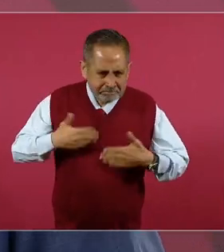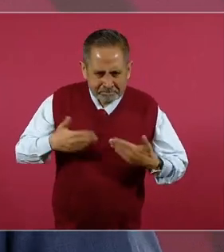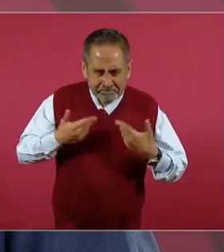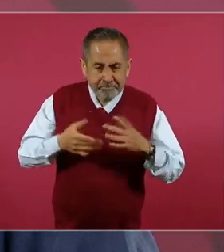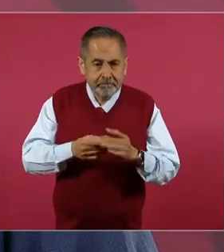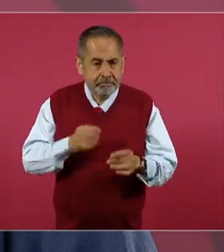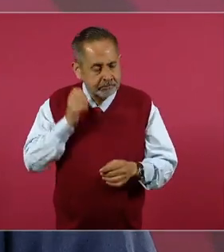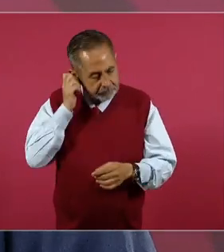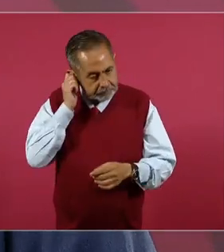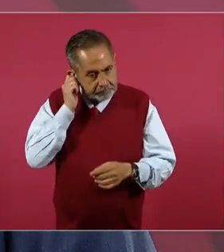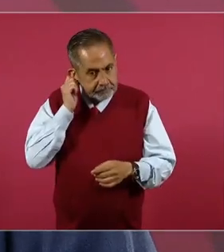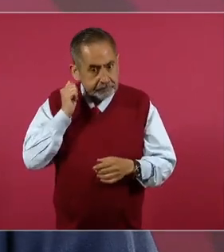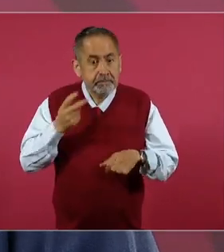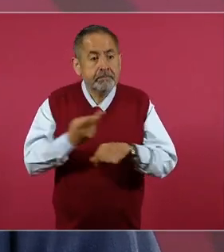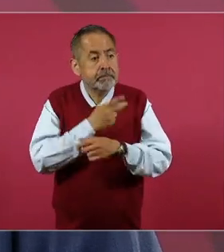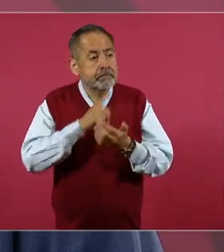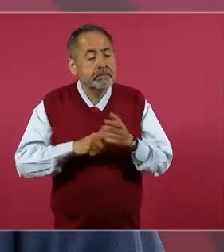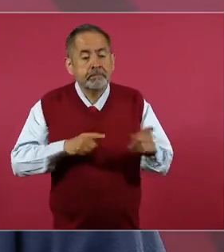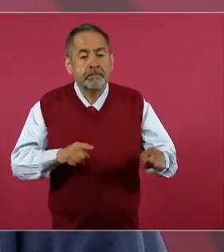Felipe Calderón.